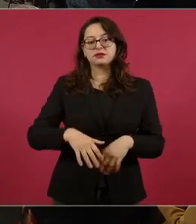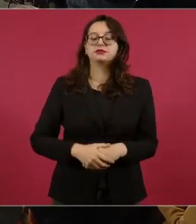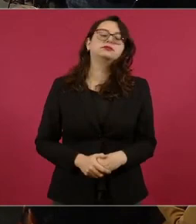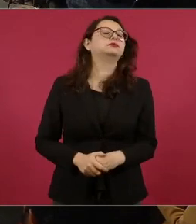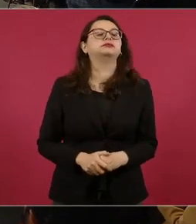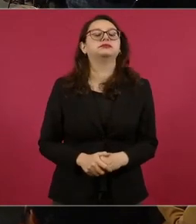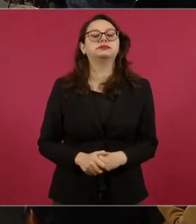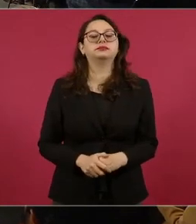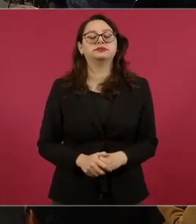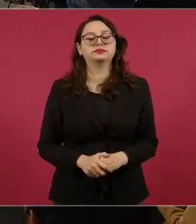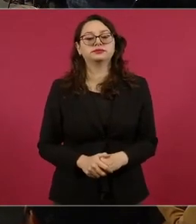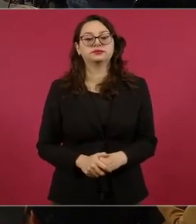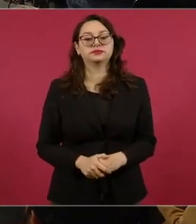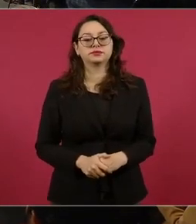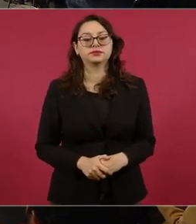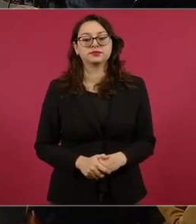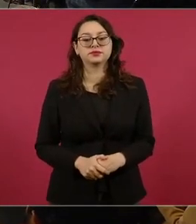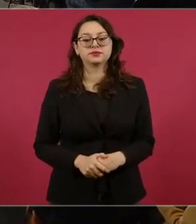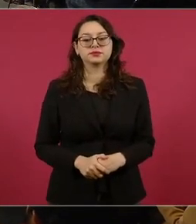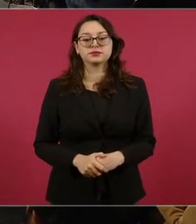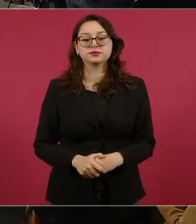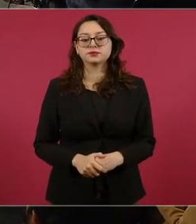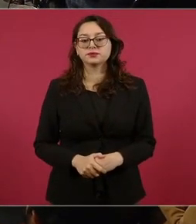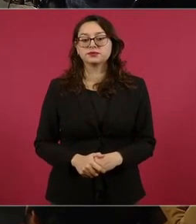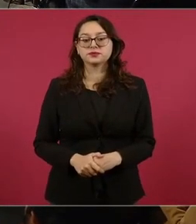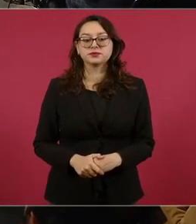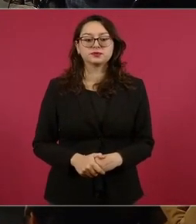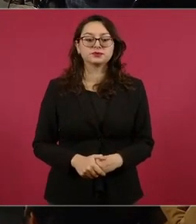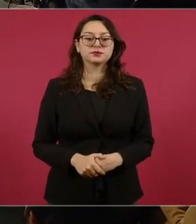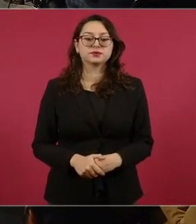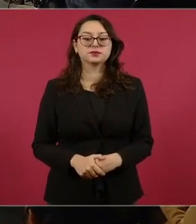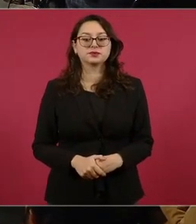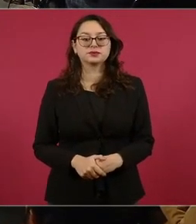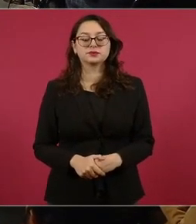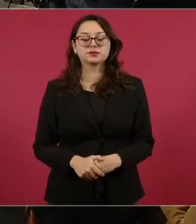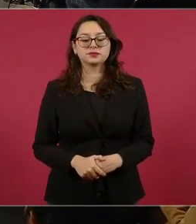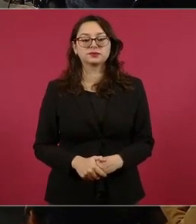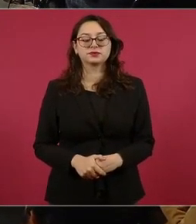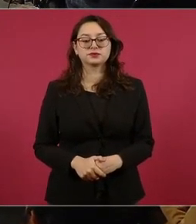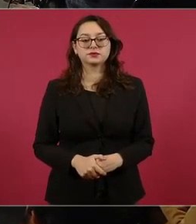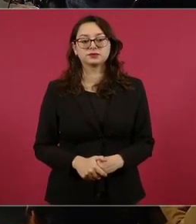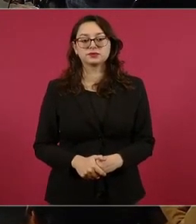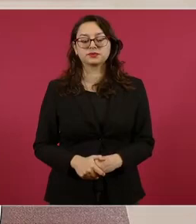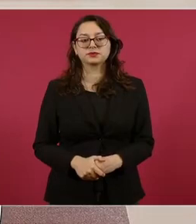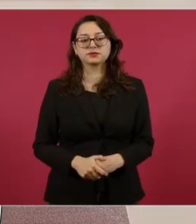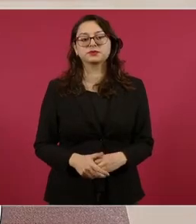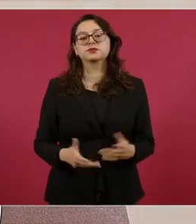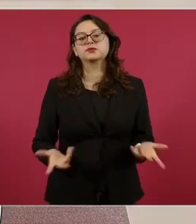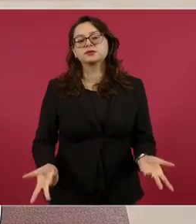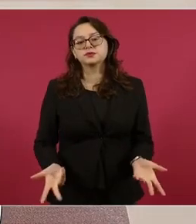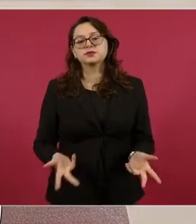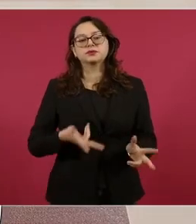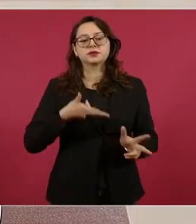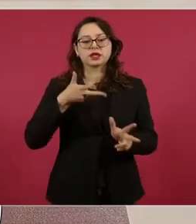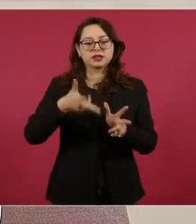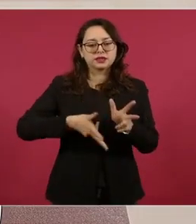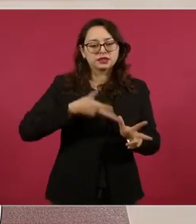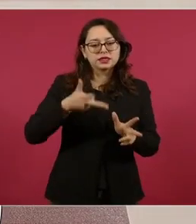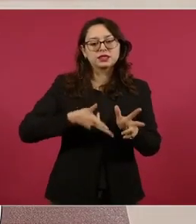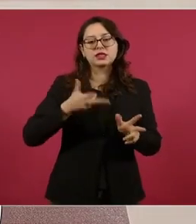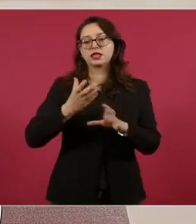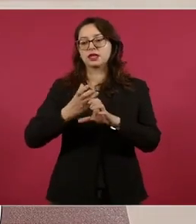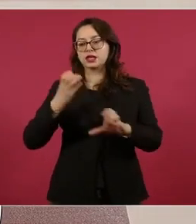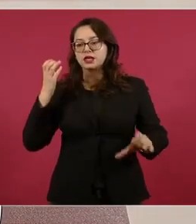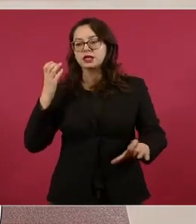alst que claro construyen trenes y vagones para